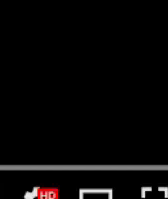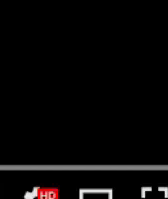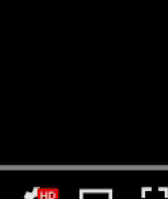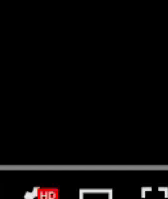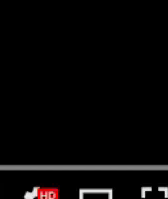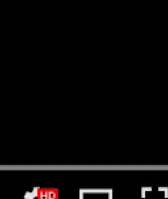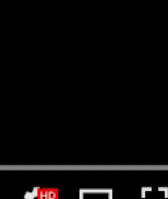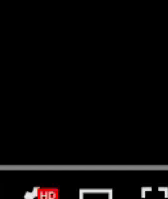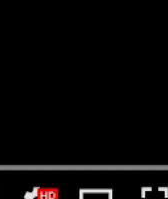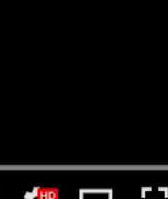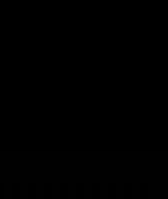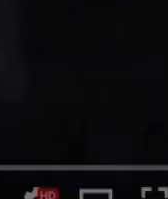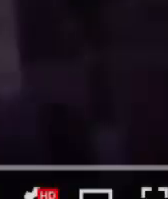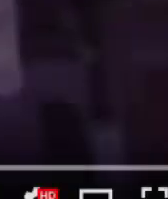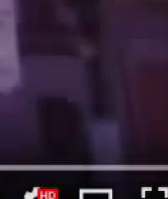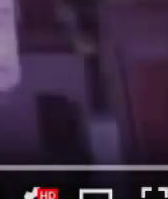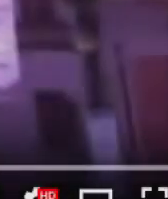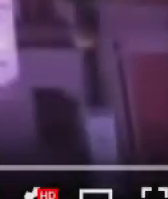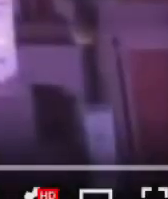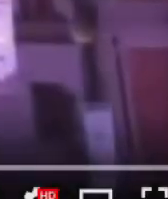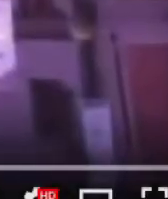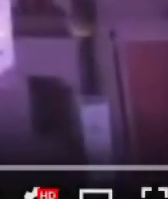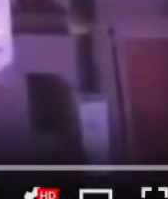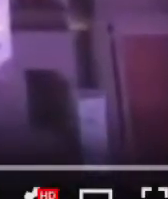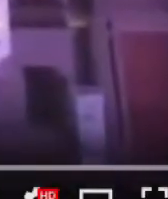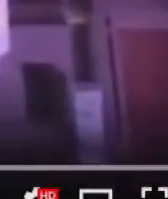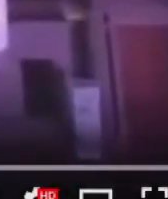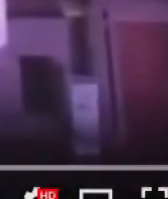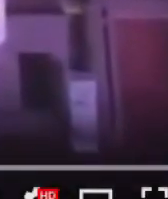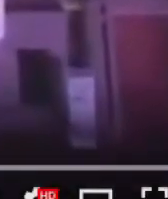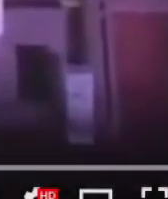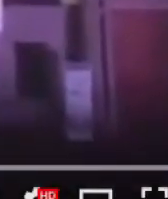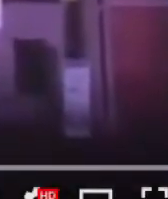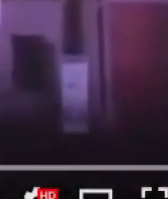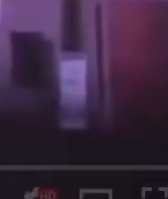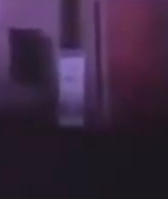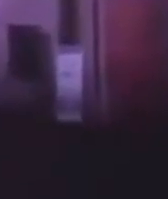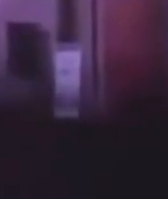decir, corriendo video, allá vamos. Muy bien, empezamos.